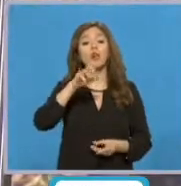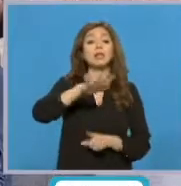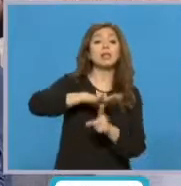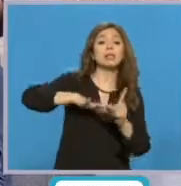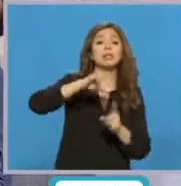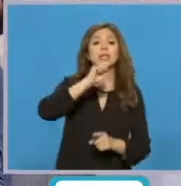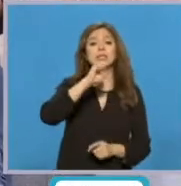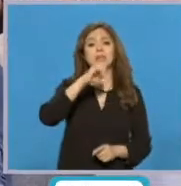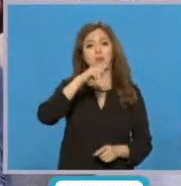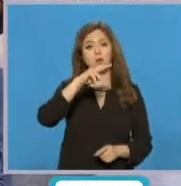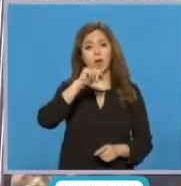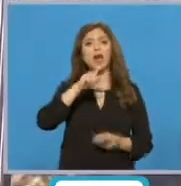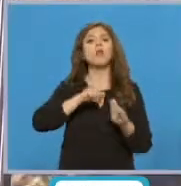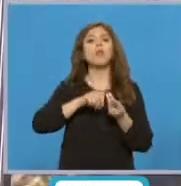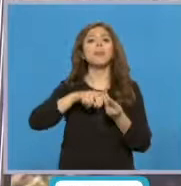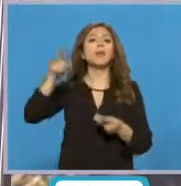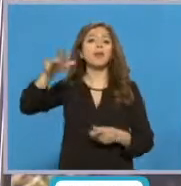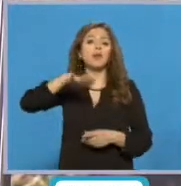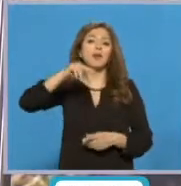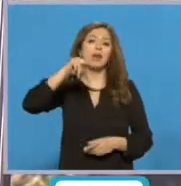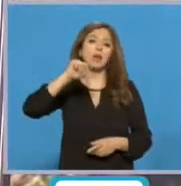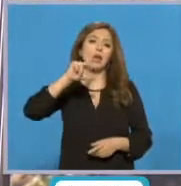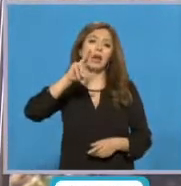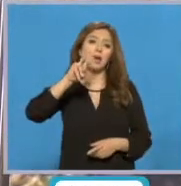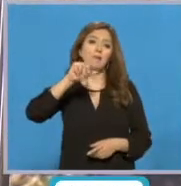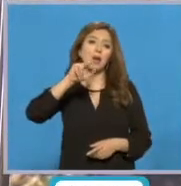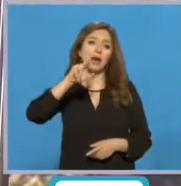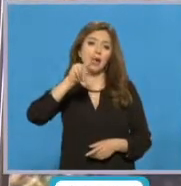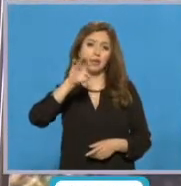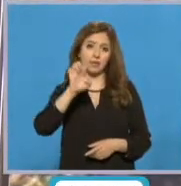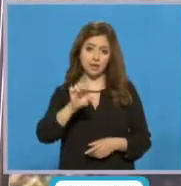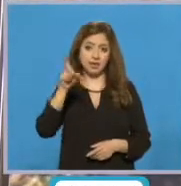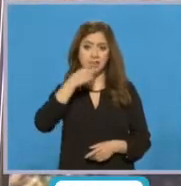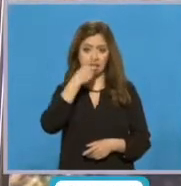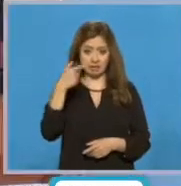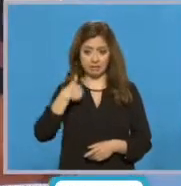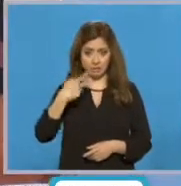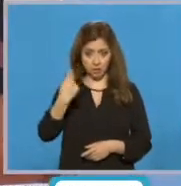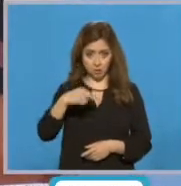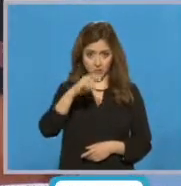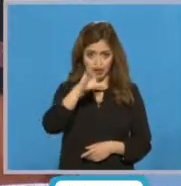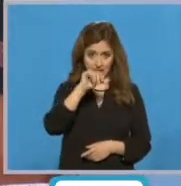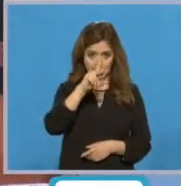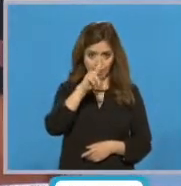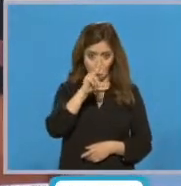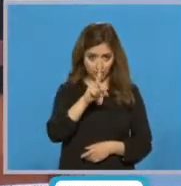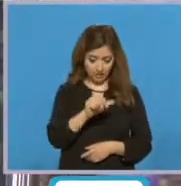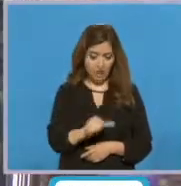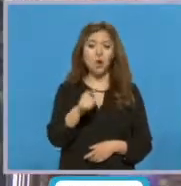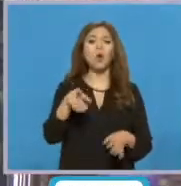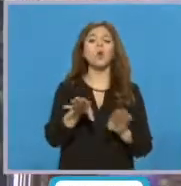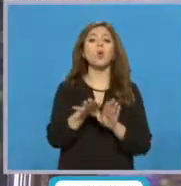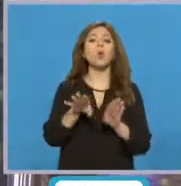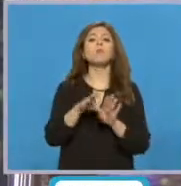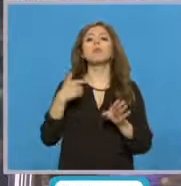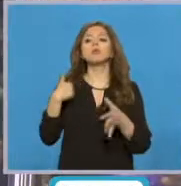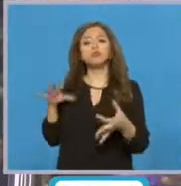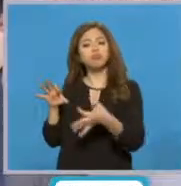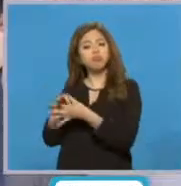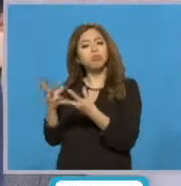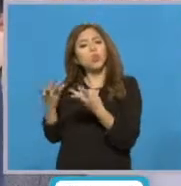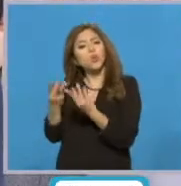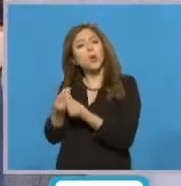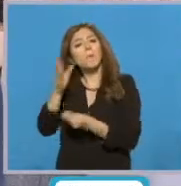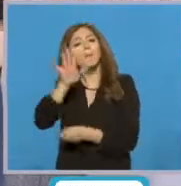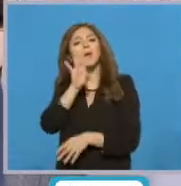número 90, ahí en Ana Narvarte. Como bien lo dice, mi personaje es Claudia, es una alumna, hay una relación, ¿no? Muy maternal, muy